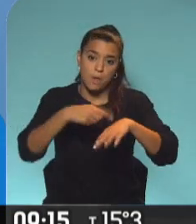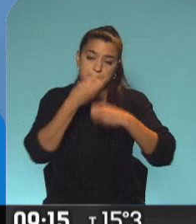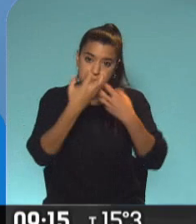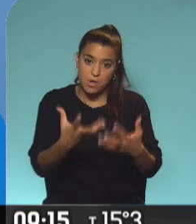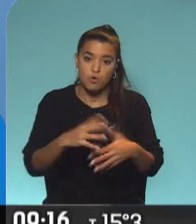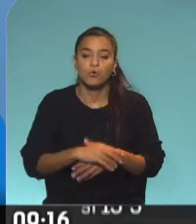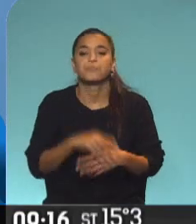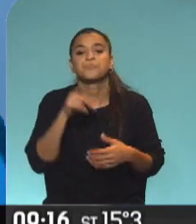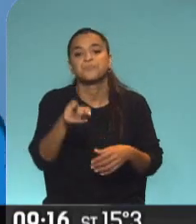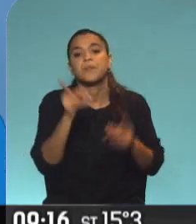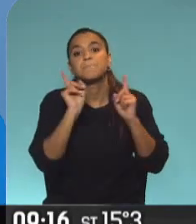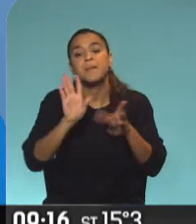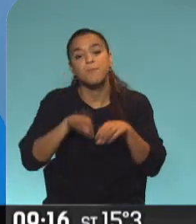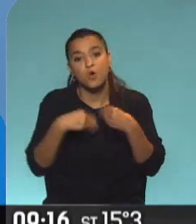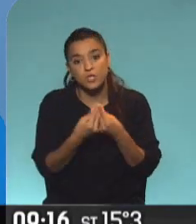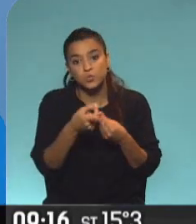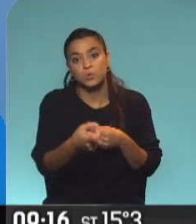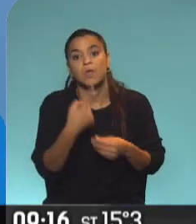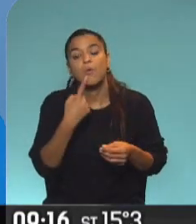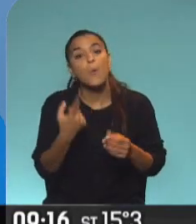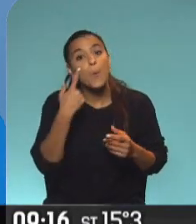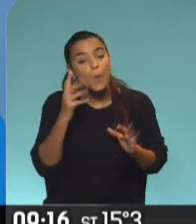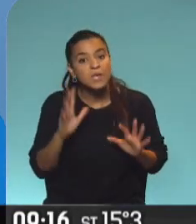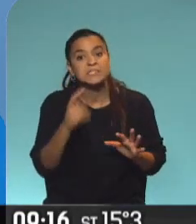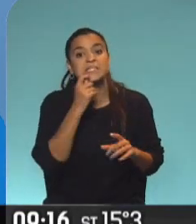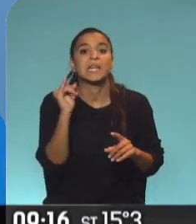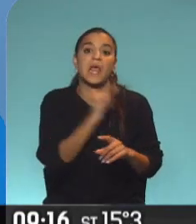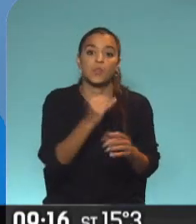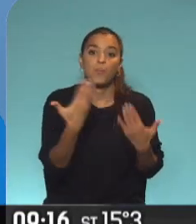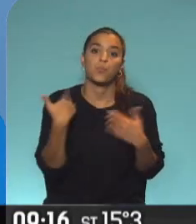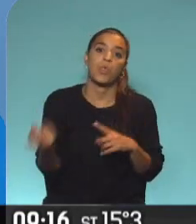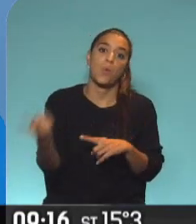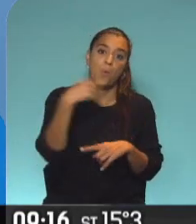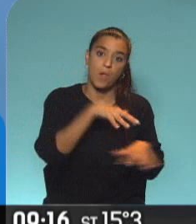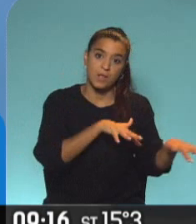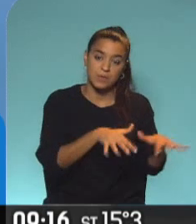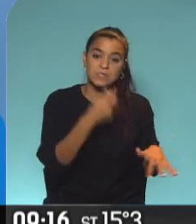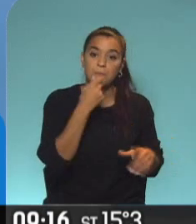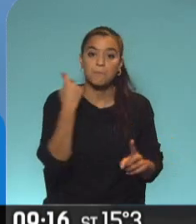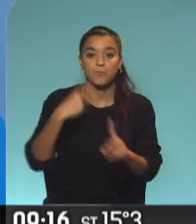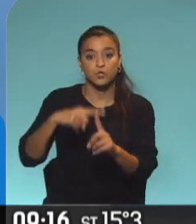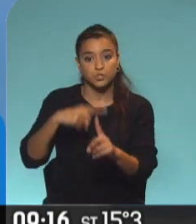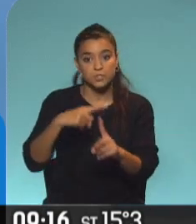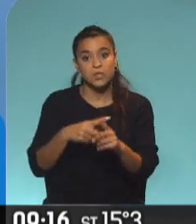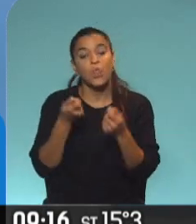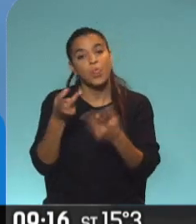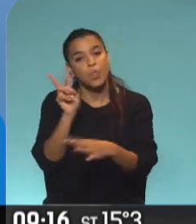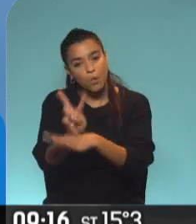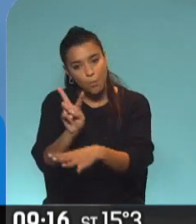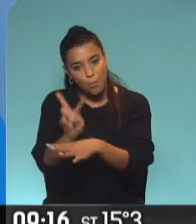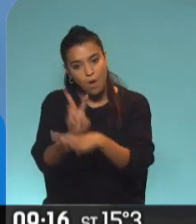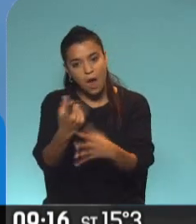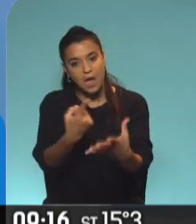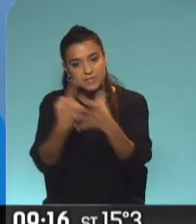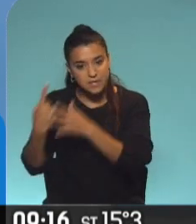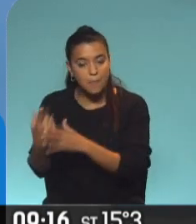idealmente, y con ese resultado definir si es negativo, puede volver a sus actividades, si es positivo, prestarle cuidado,